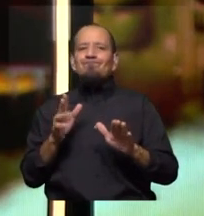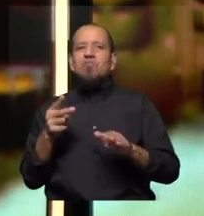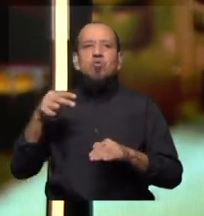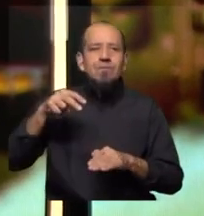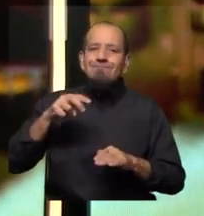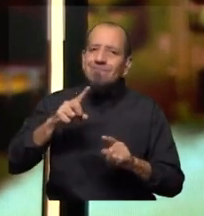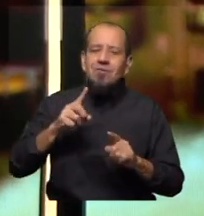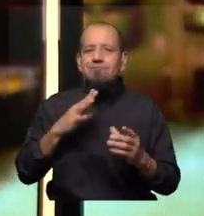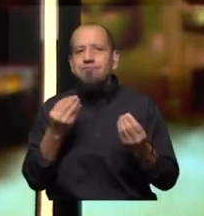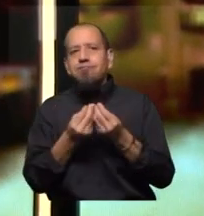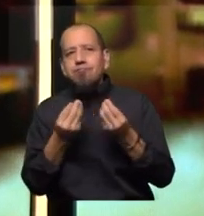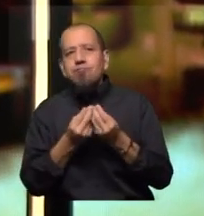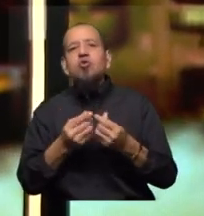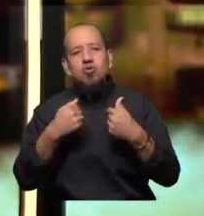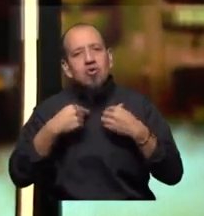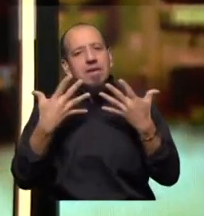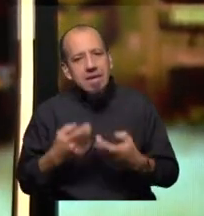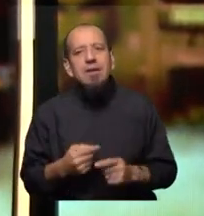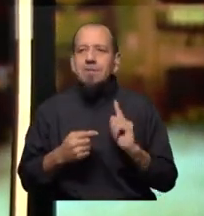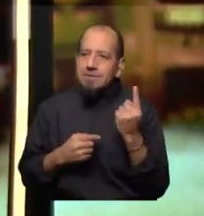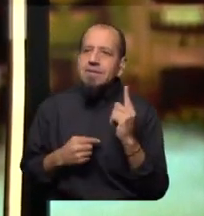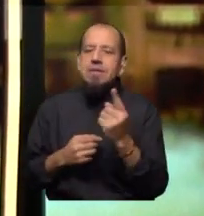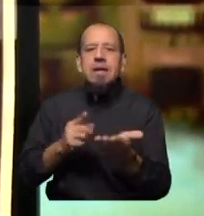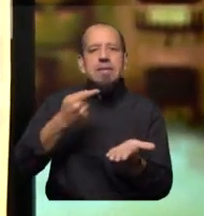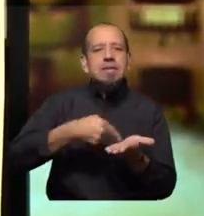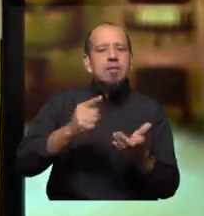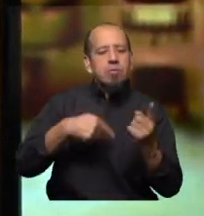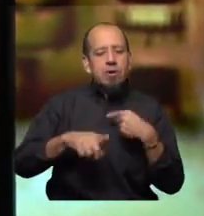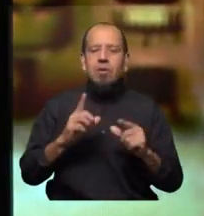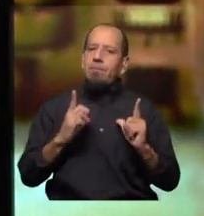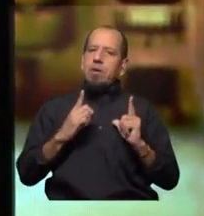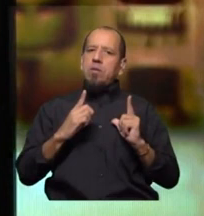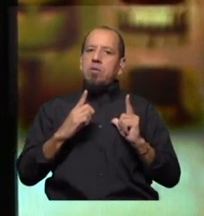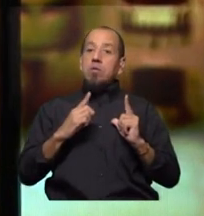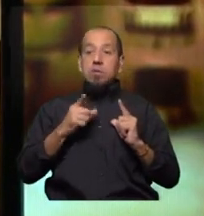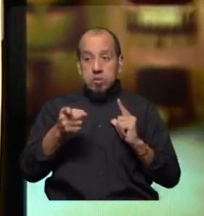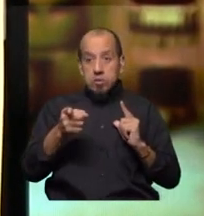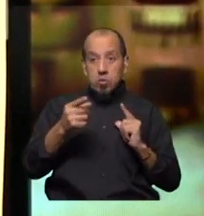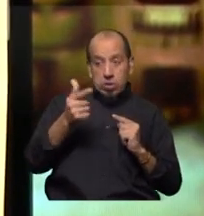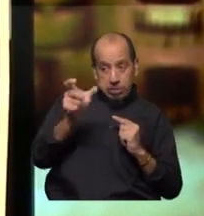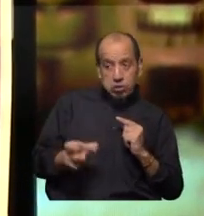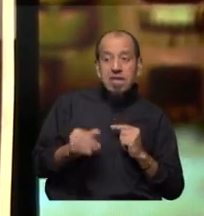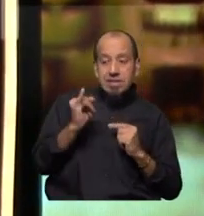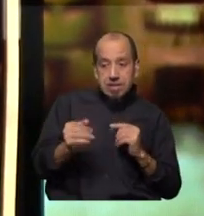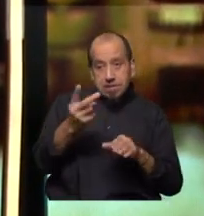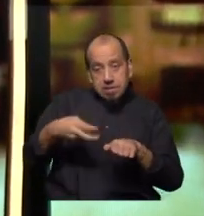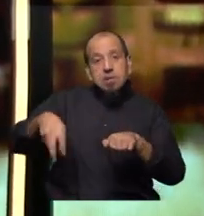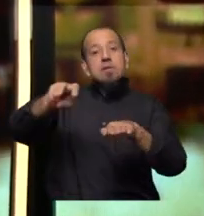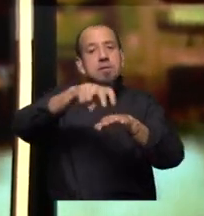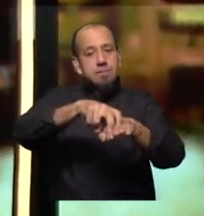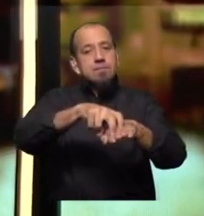lugar quiero ir al centro Pero predomina la cordura alguien si logra treparse y le hacen